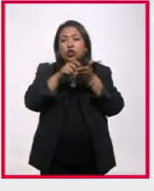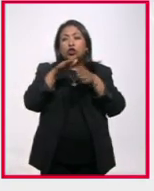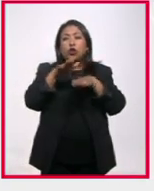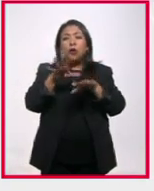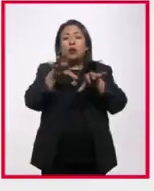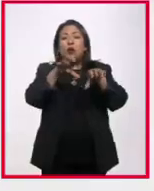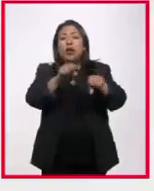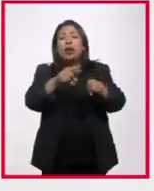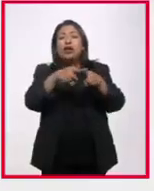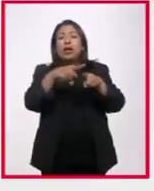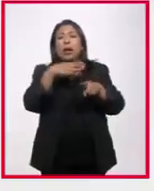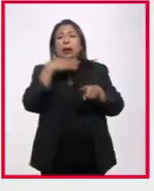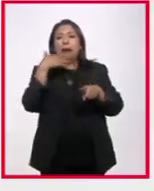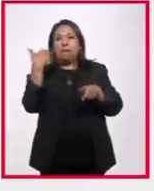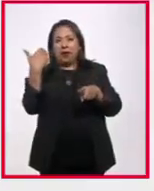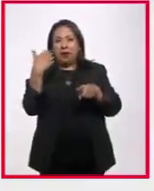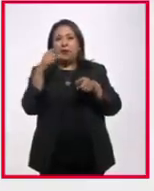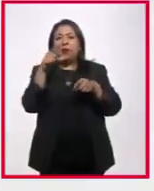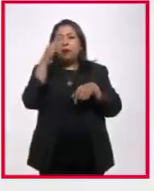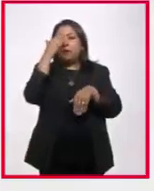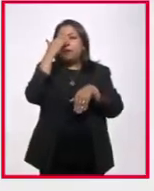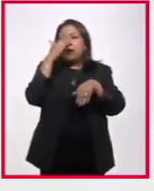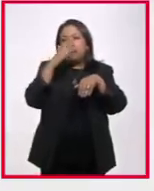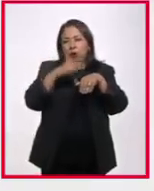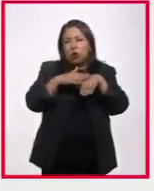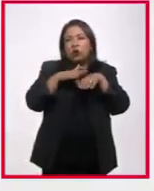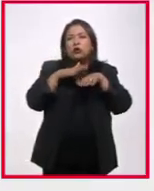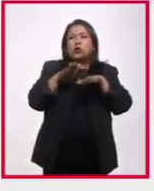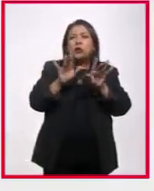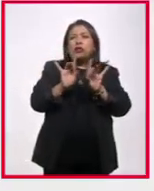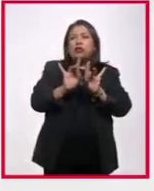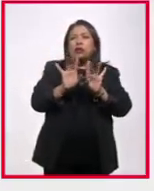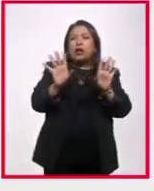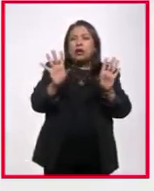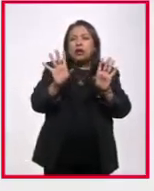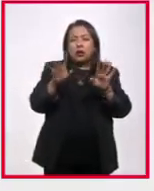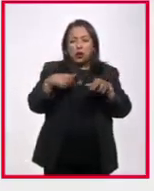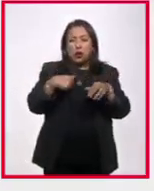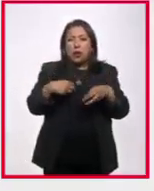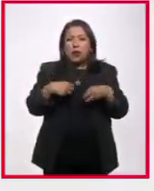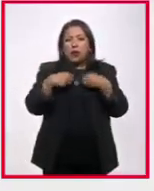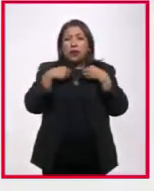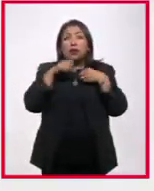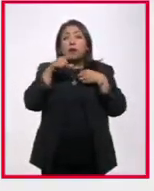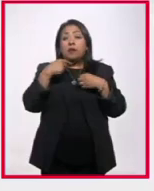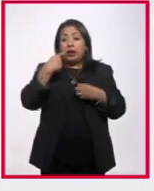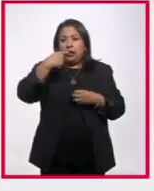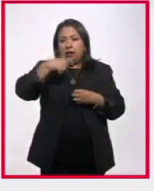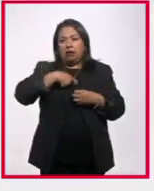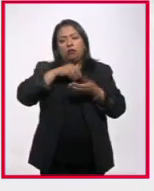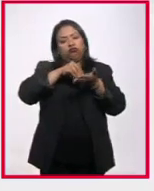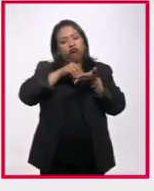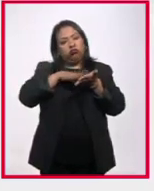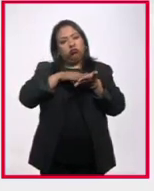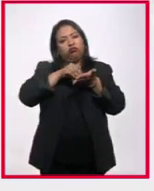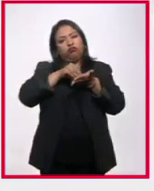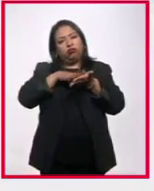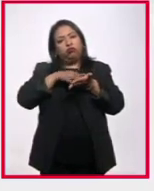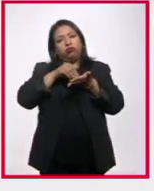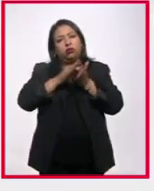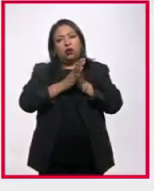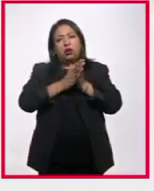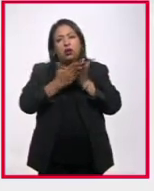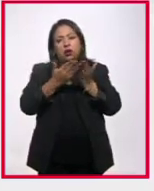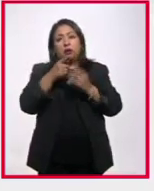ejército alemán, pero también sobre la memoria, sobre la fragilidad de nuestra existencia y sobre la identidad. Sofía